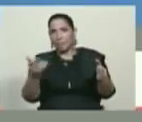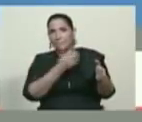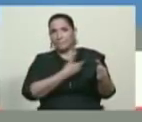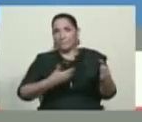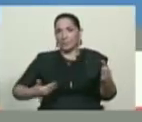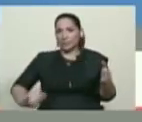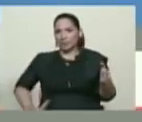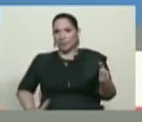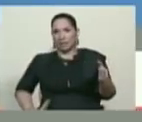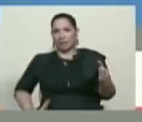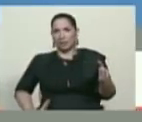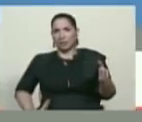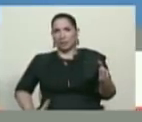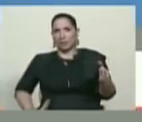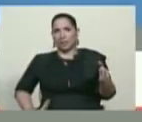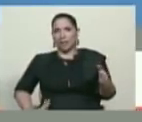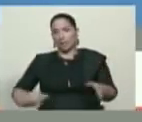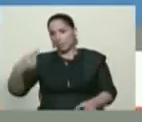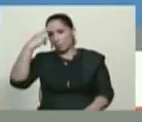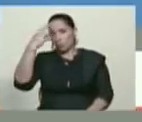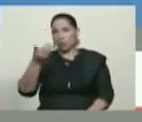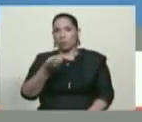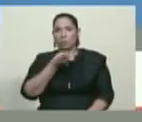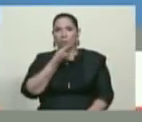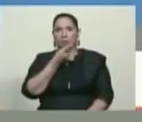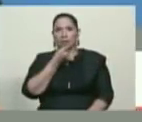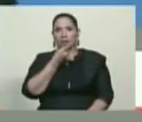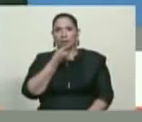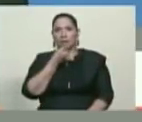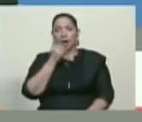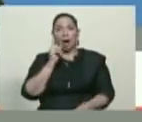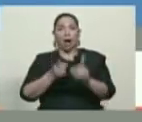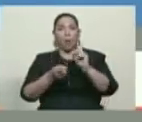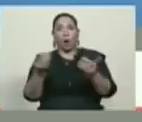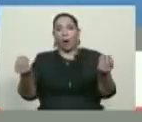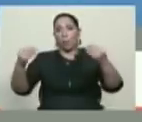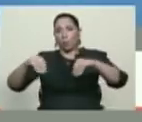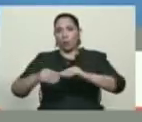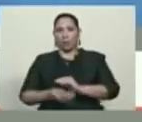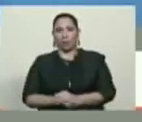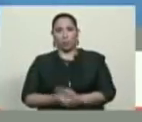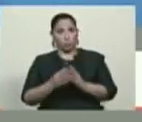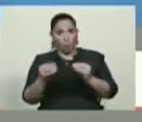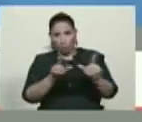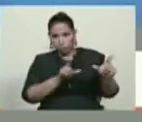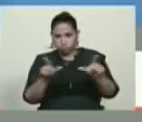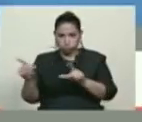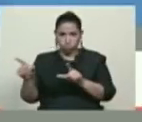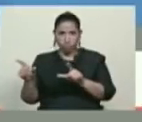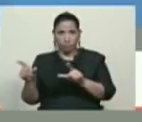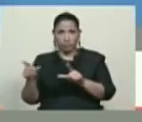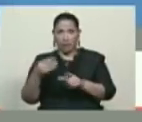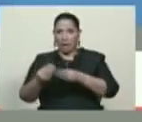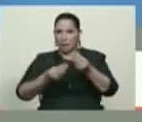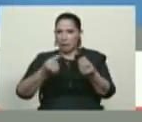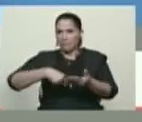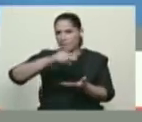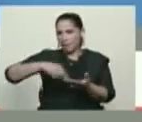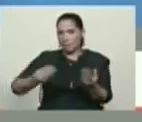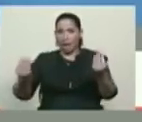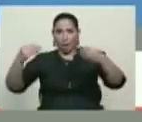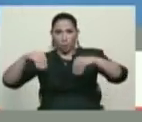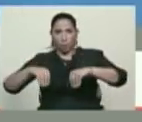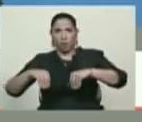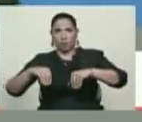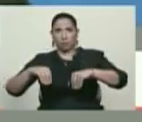Danilo Medina en República Dominicana, con unos preacuerdos. Y cuando estaba todo dispuesto para firmar los acuerdos